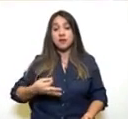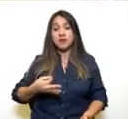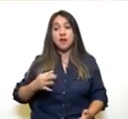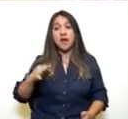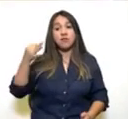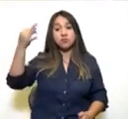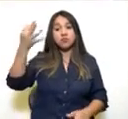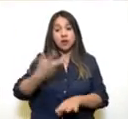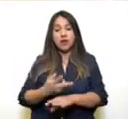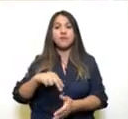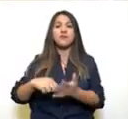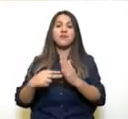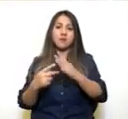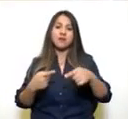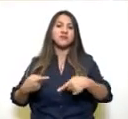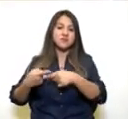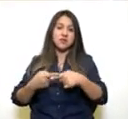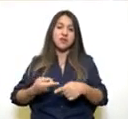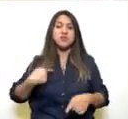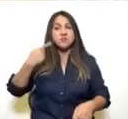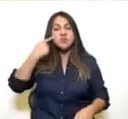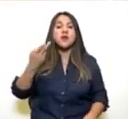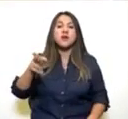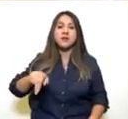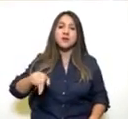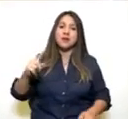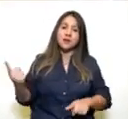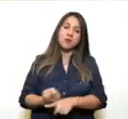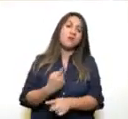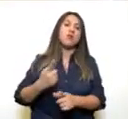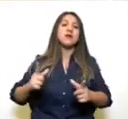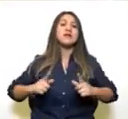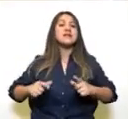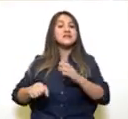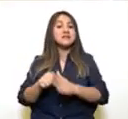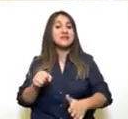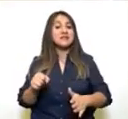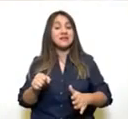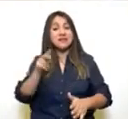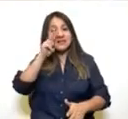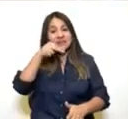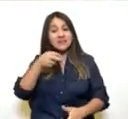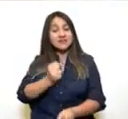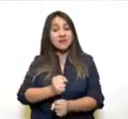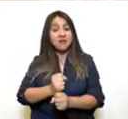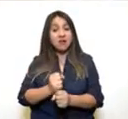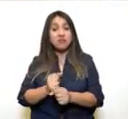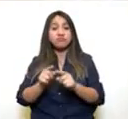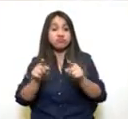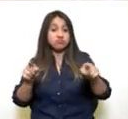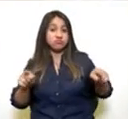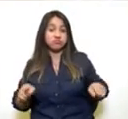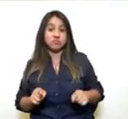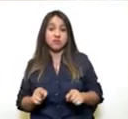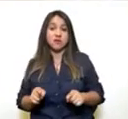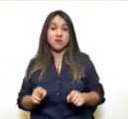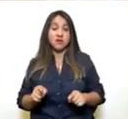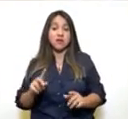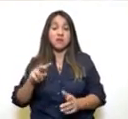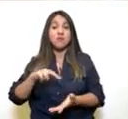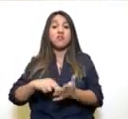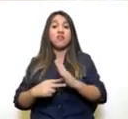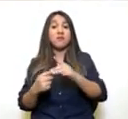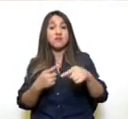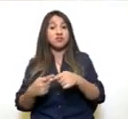estallido social la cesantía que está dejando ambas crisis